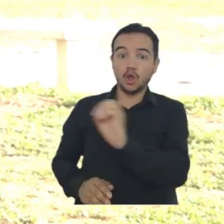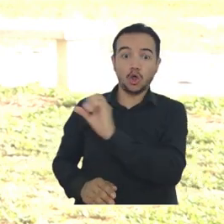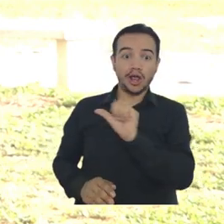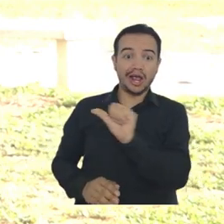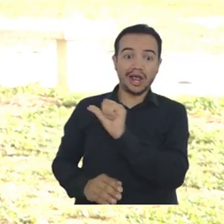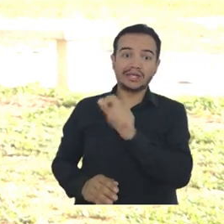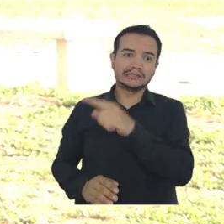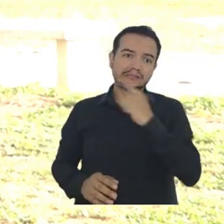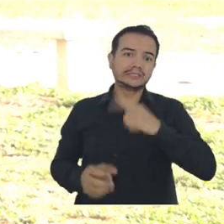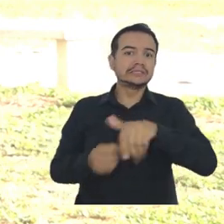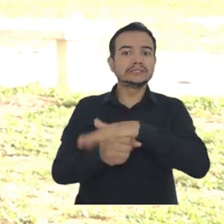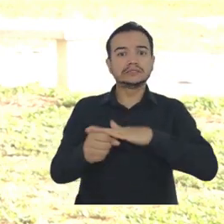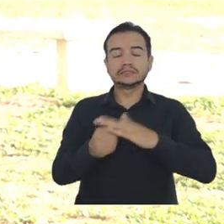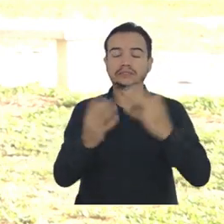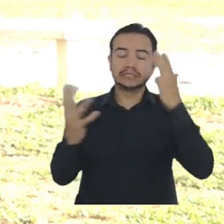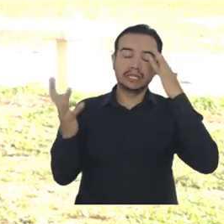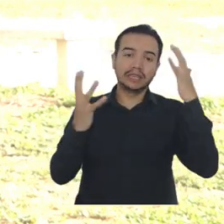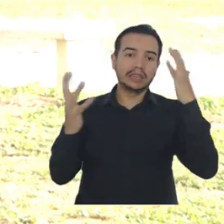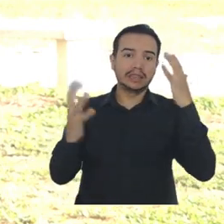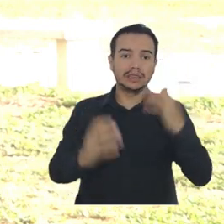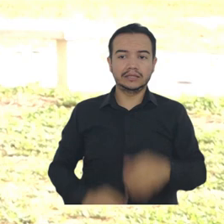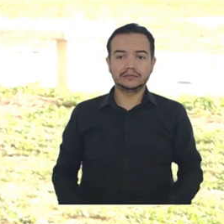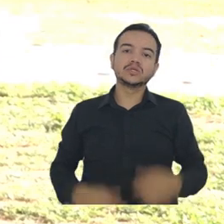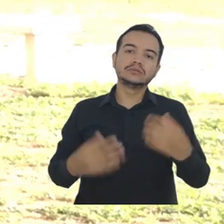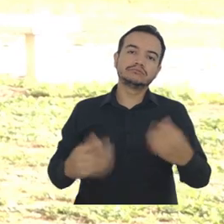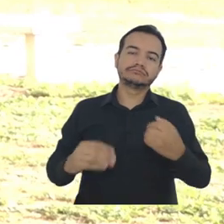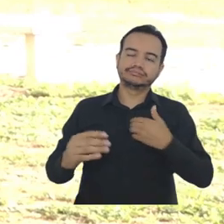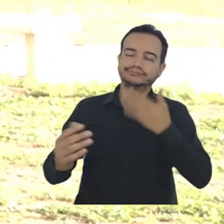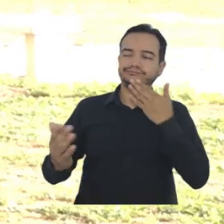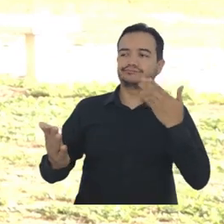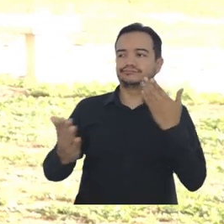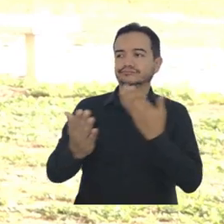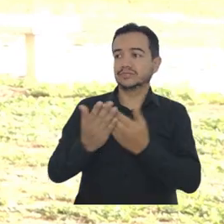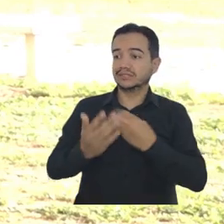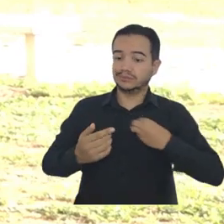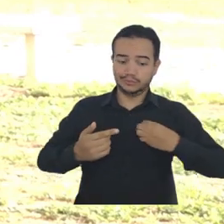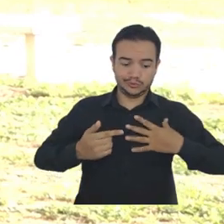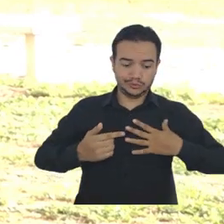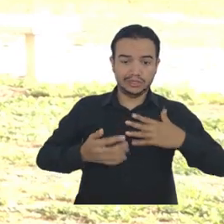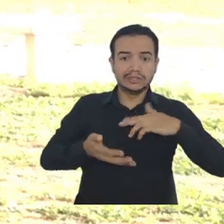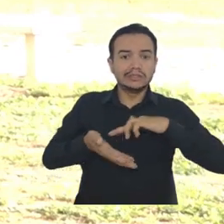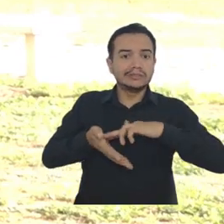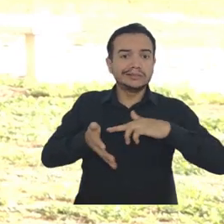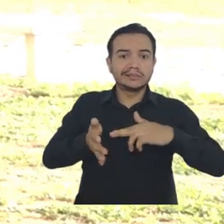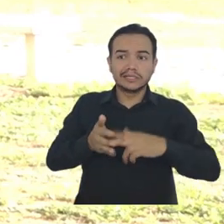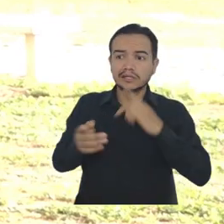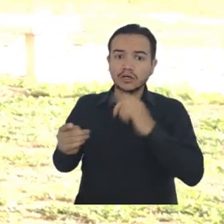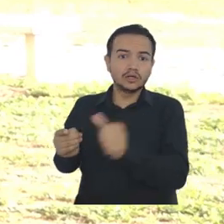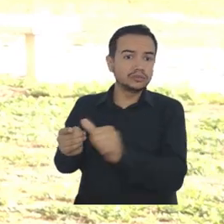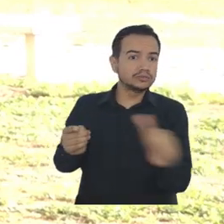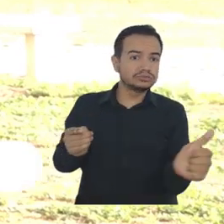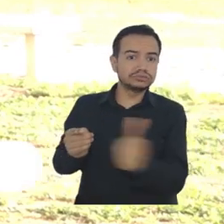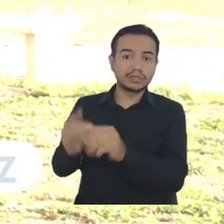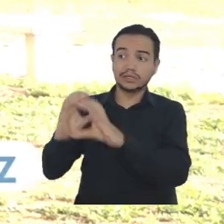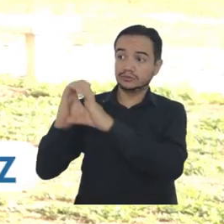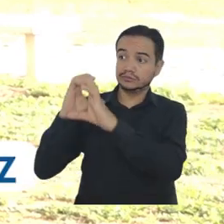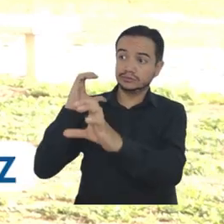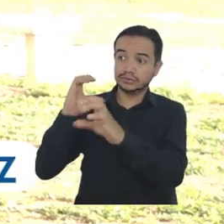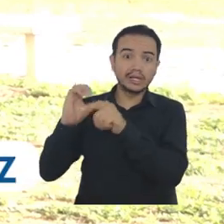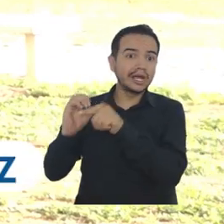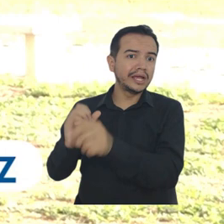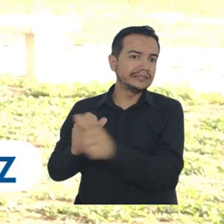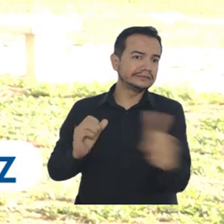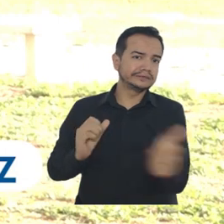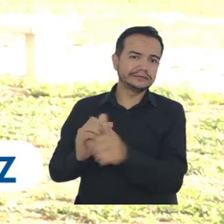los estudiantes, las estudiantes nuestras vienen en medio de las dificultades. Les quiero dar las gracias por la oportunidad. El transporte es